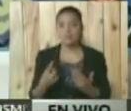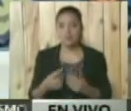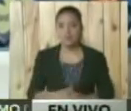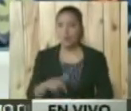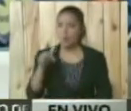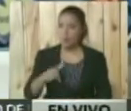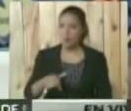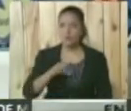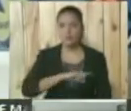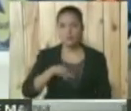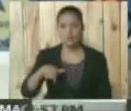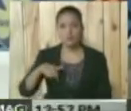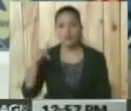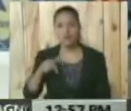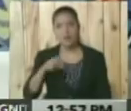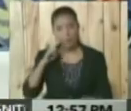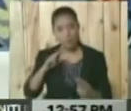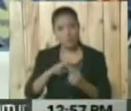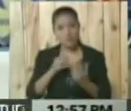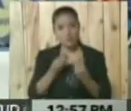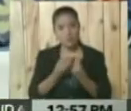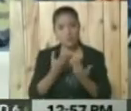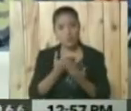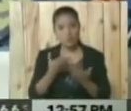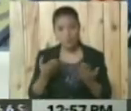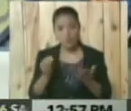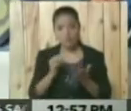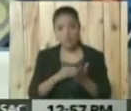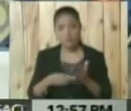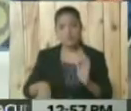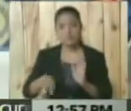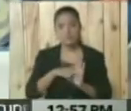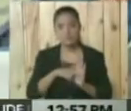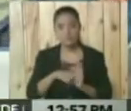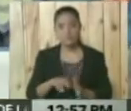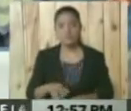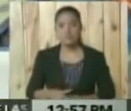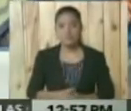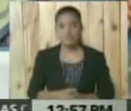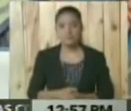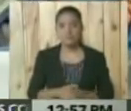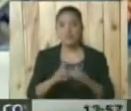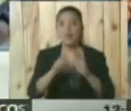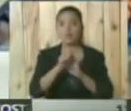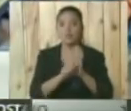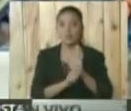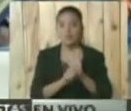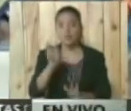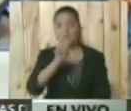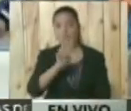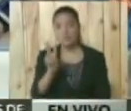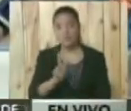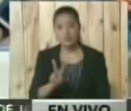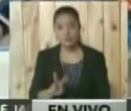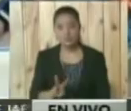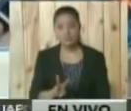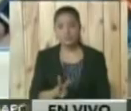aquí encontrándonos con ustedes, también insistiendo en que la Constitución de la República Bolivariana de